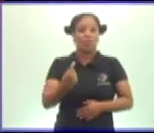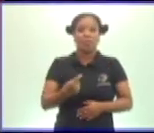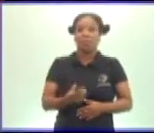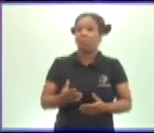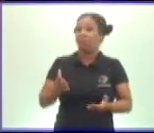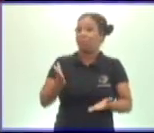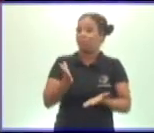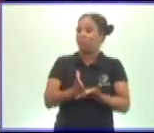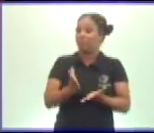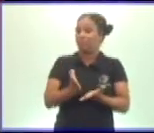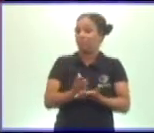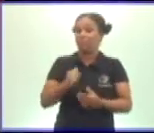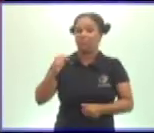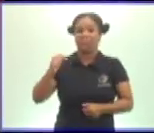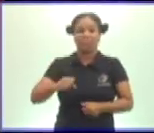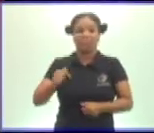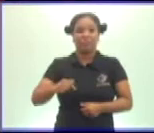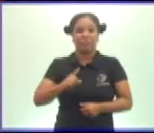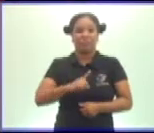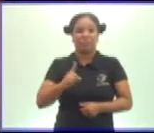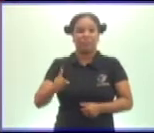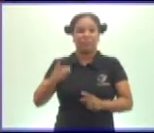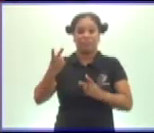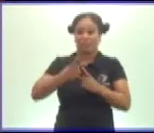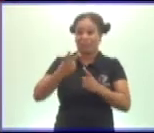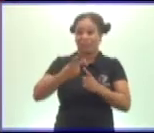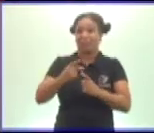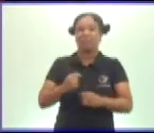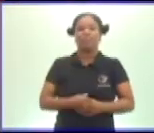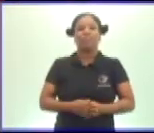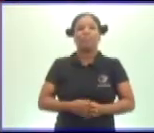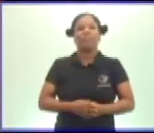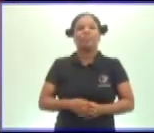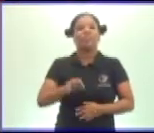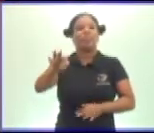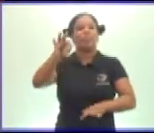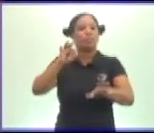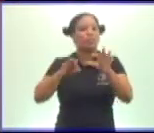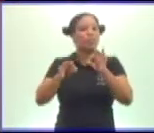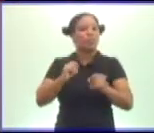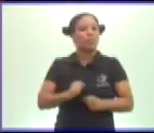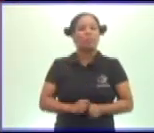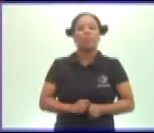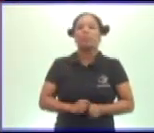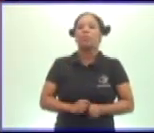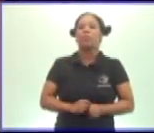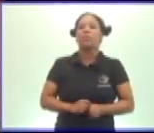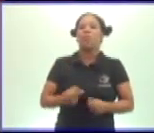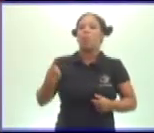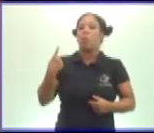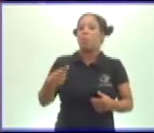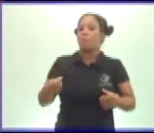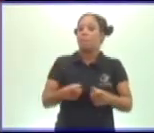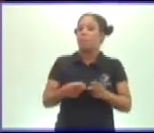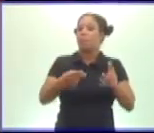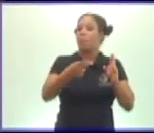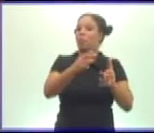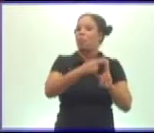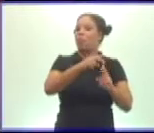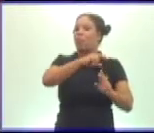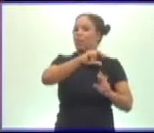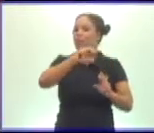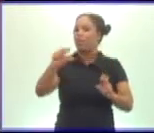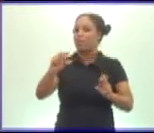dar en la teleclase vamos a seleccionar o hemos seleccionado un grupo de temas de cada una de estas